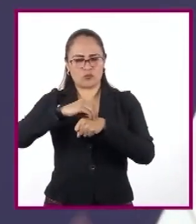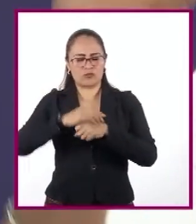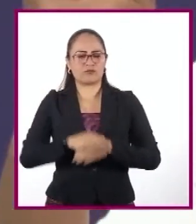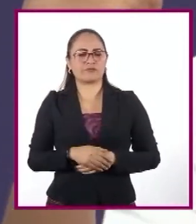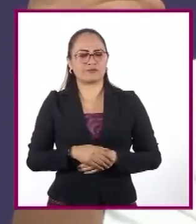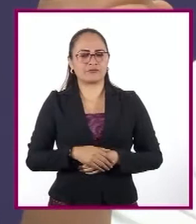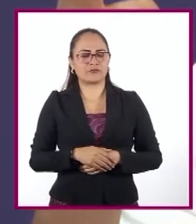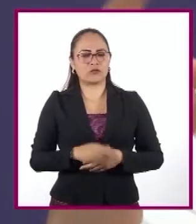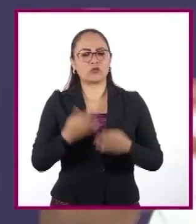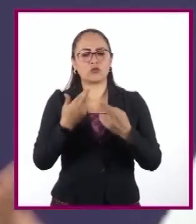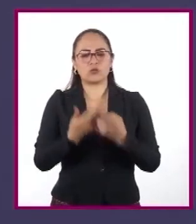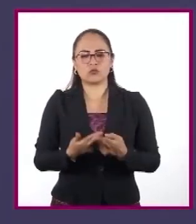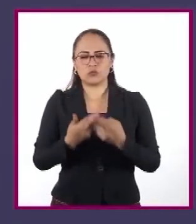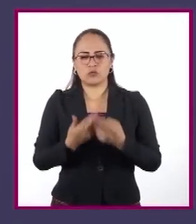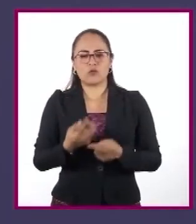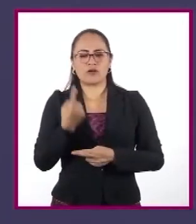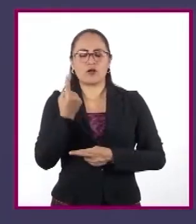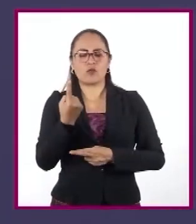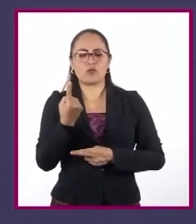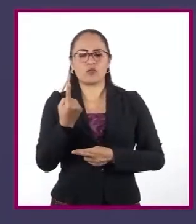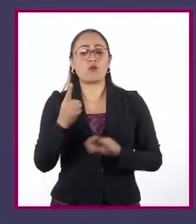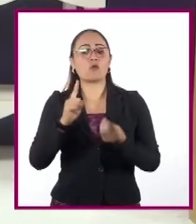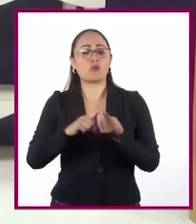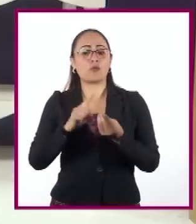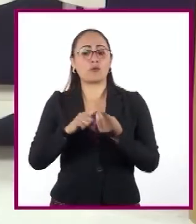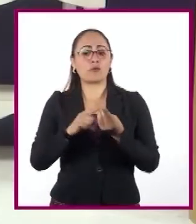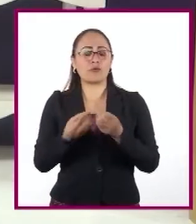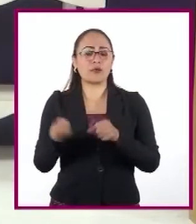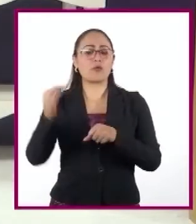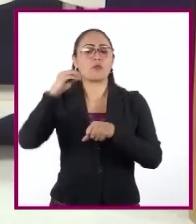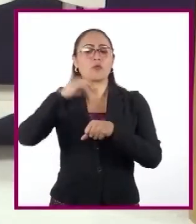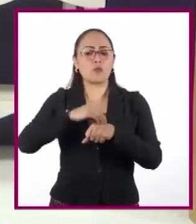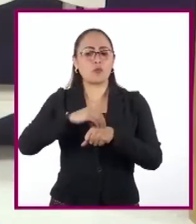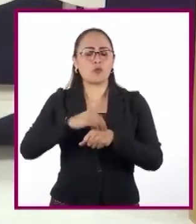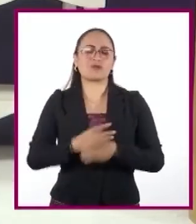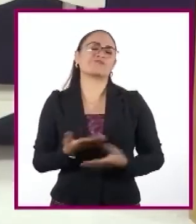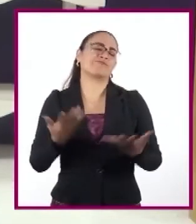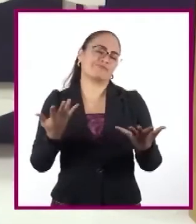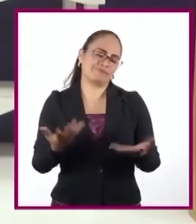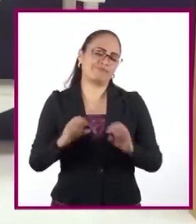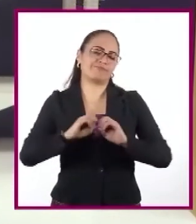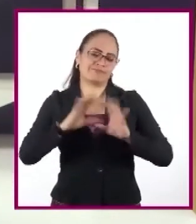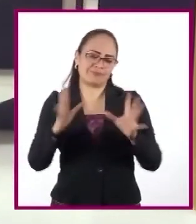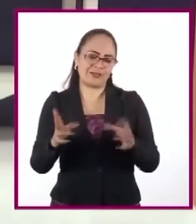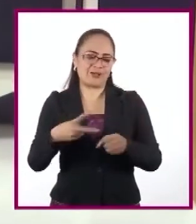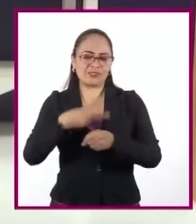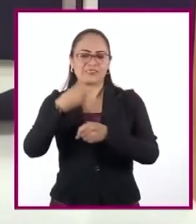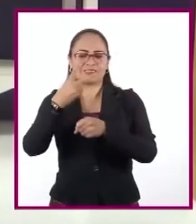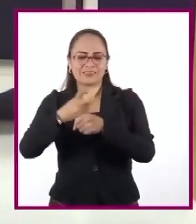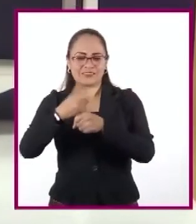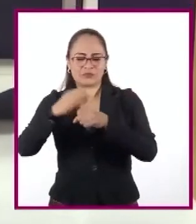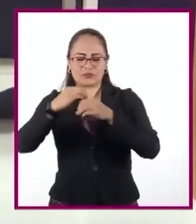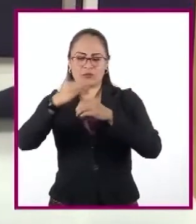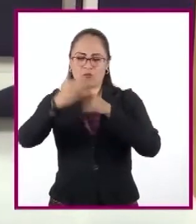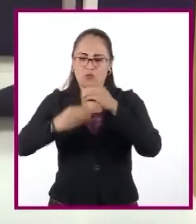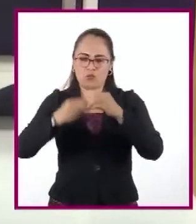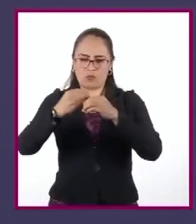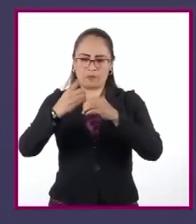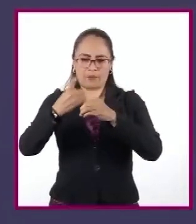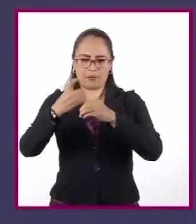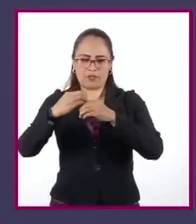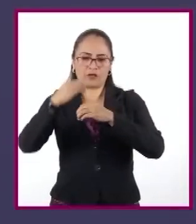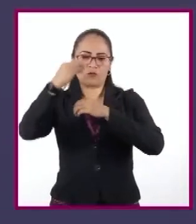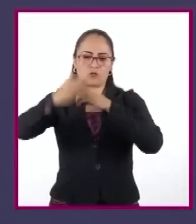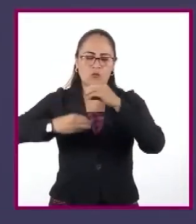Les sobra 1. ¿Dónde lo van a colocar? Por supuesto, en la segunda órbita. ¿Qué